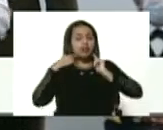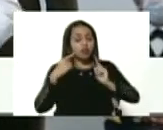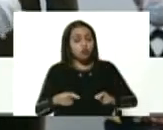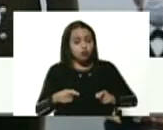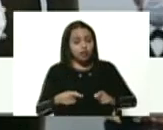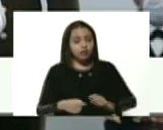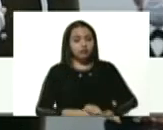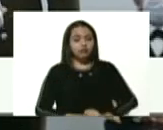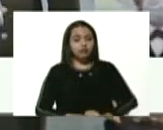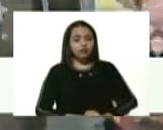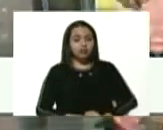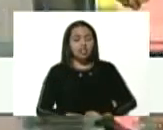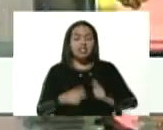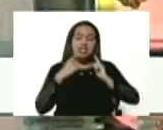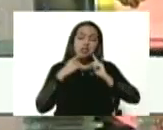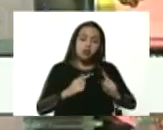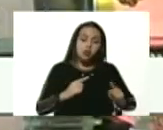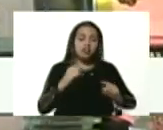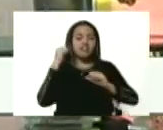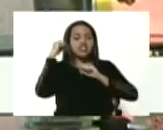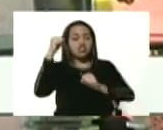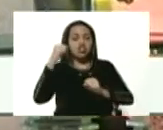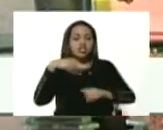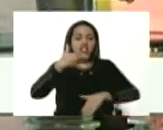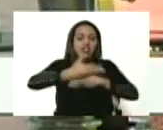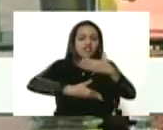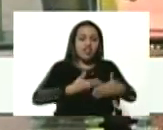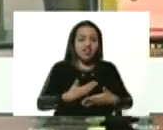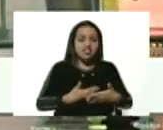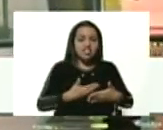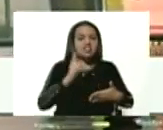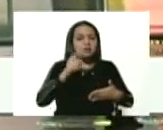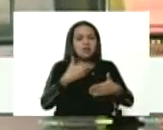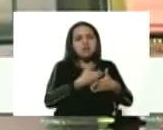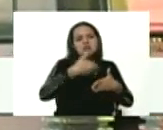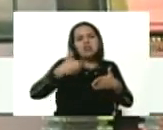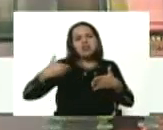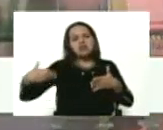de derrotas, de victorias, de avances, de retrocesos,